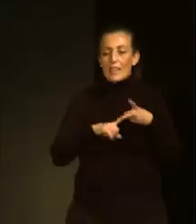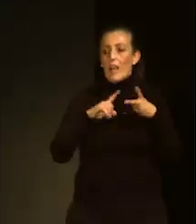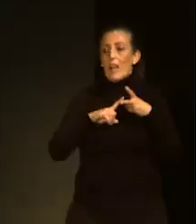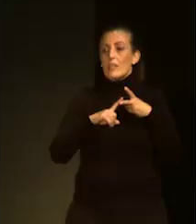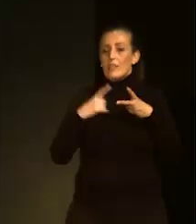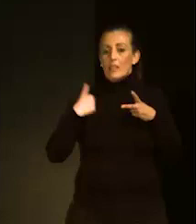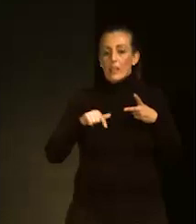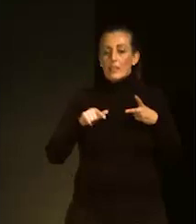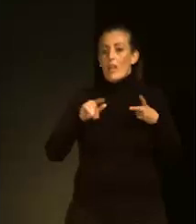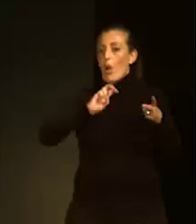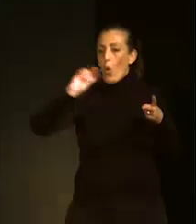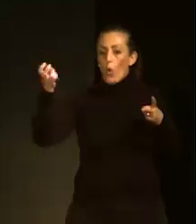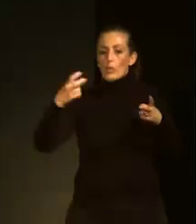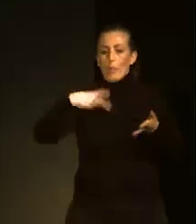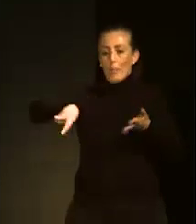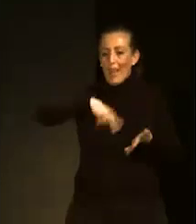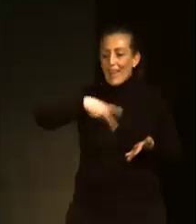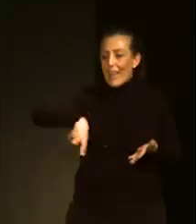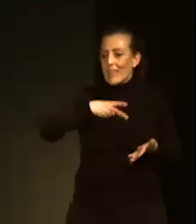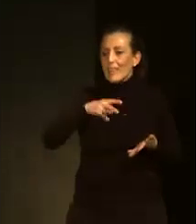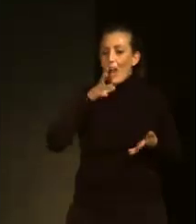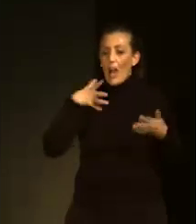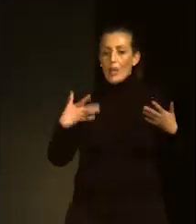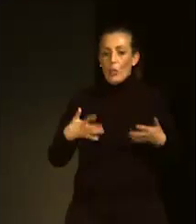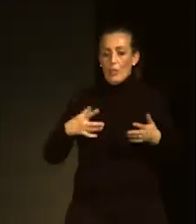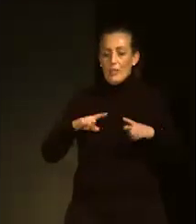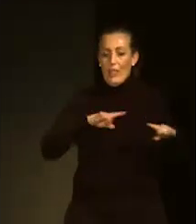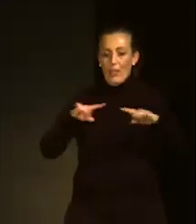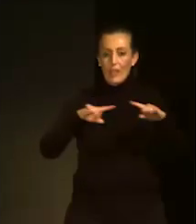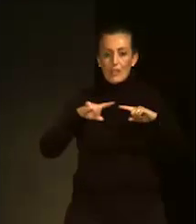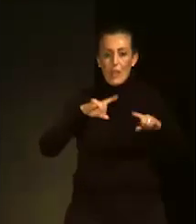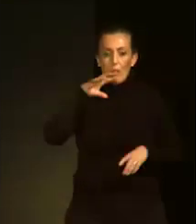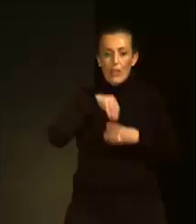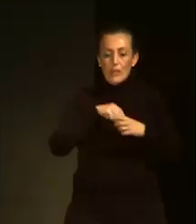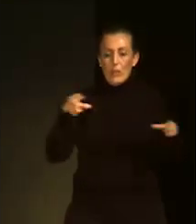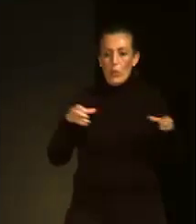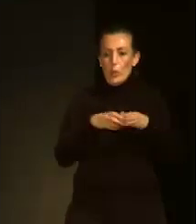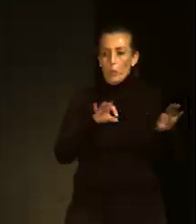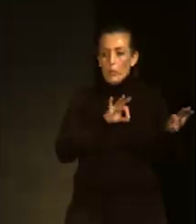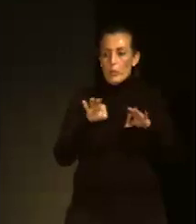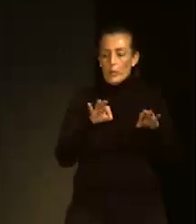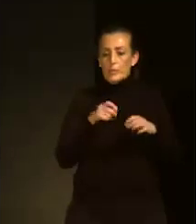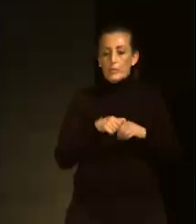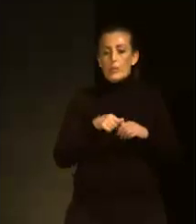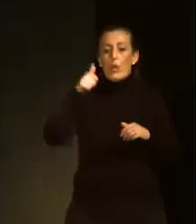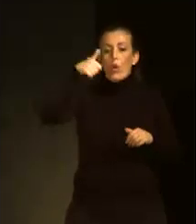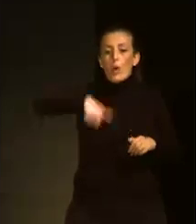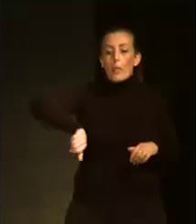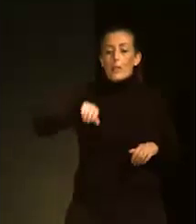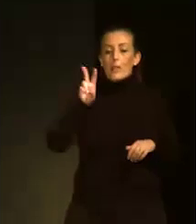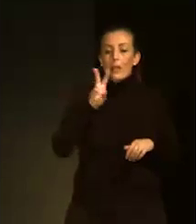las tranqueras bailarinas actualmente son las directoras de caja lúdica víctor hugo martínez